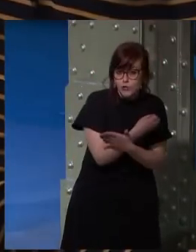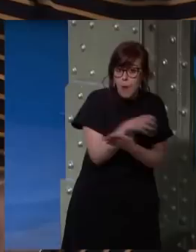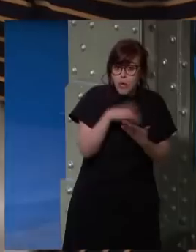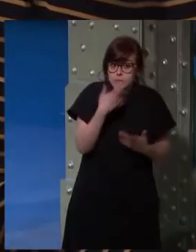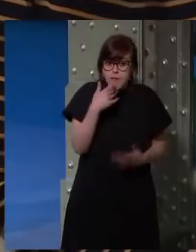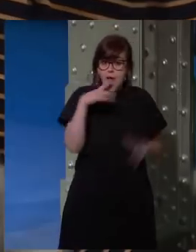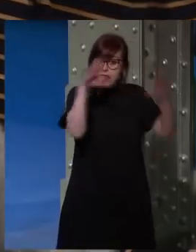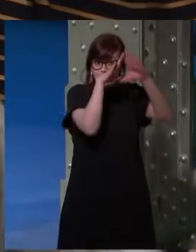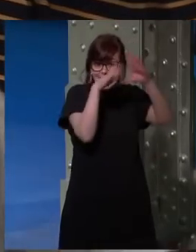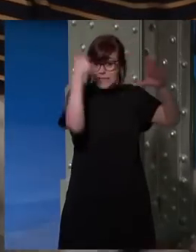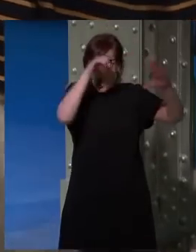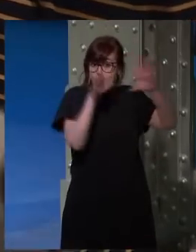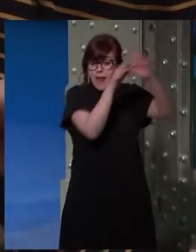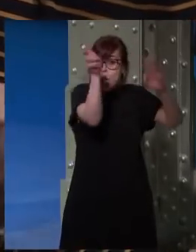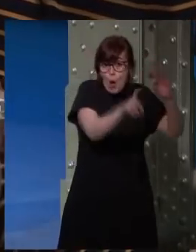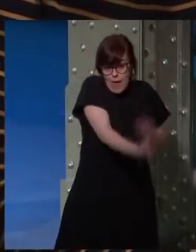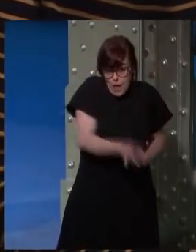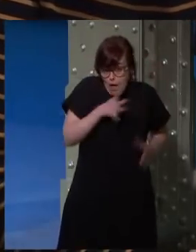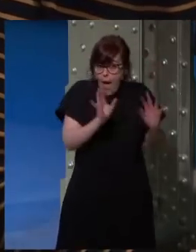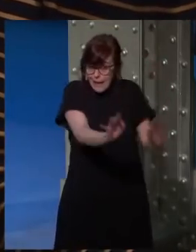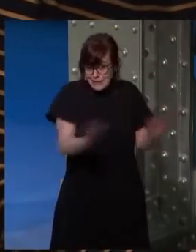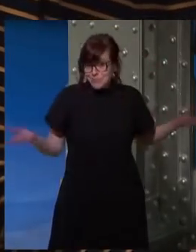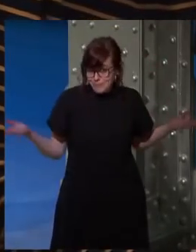fueran feministas no estarían aquí, ¿no?